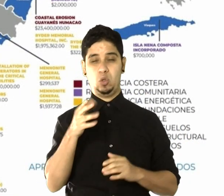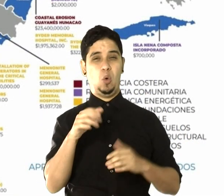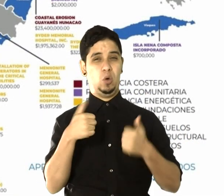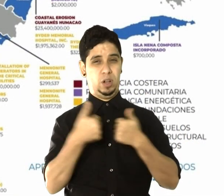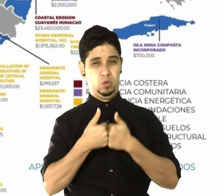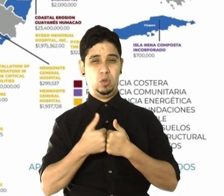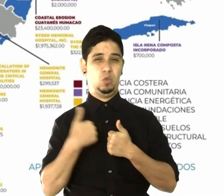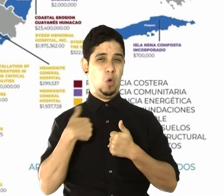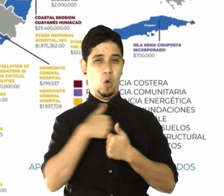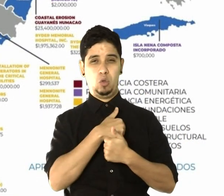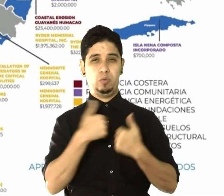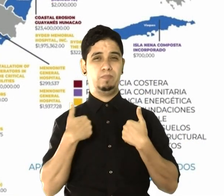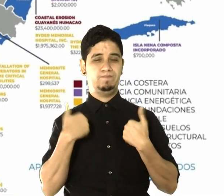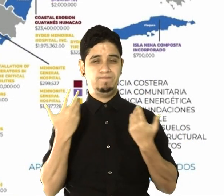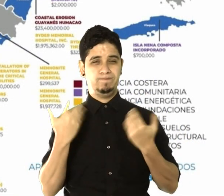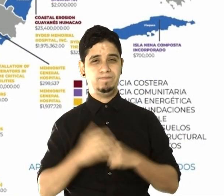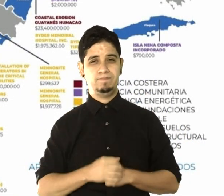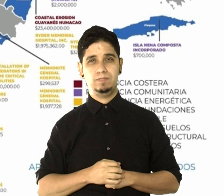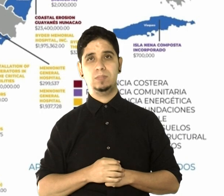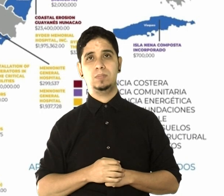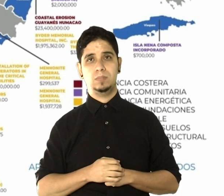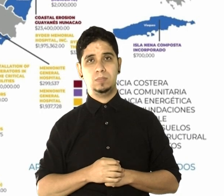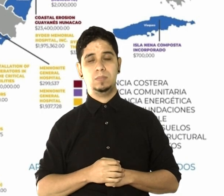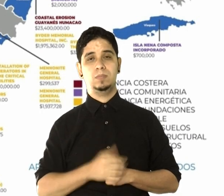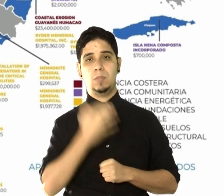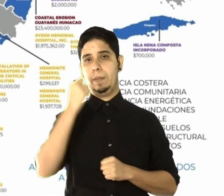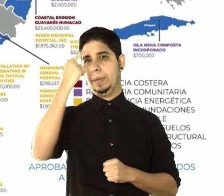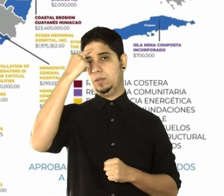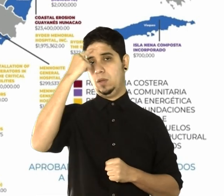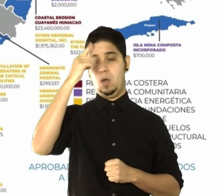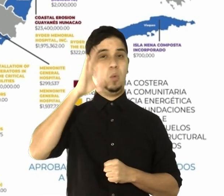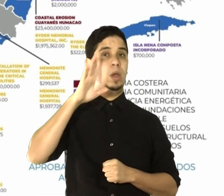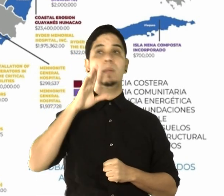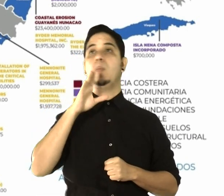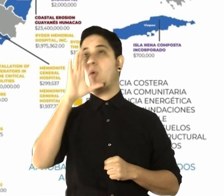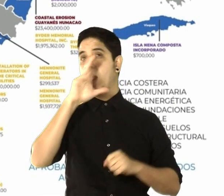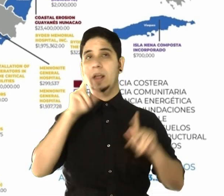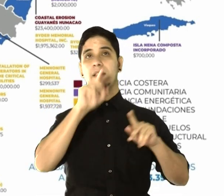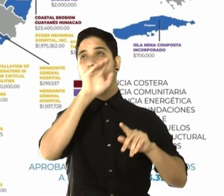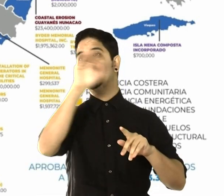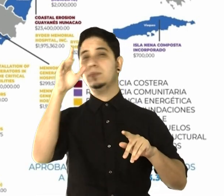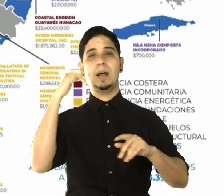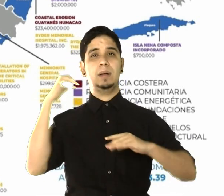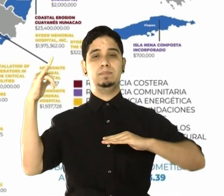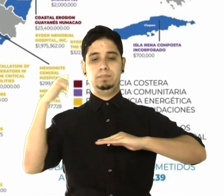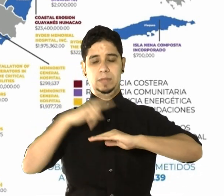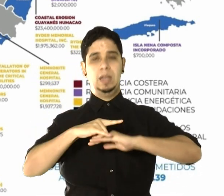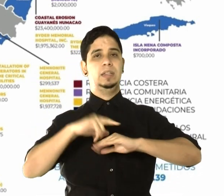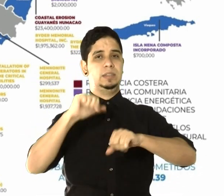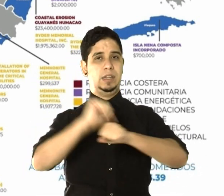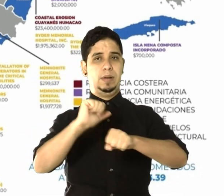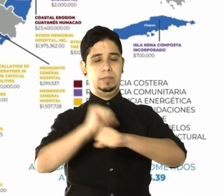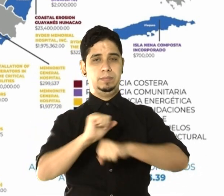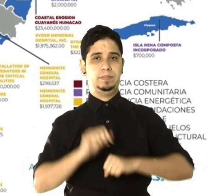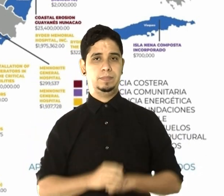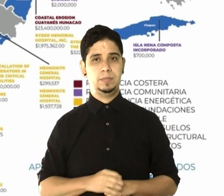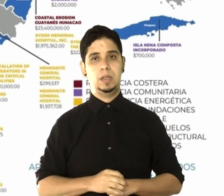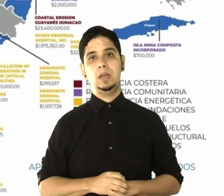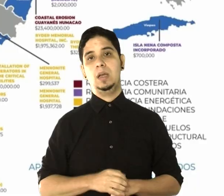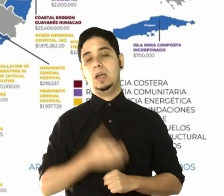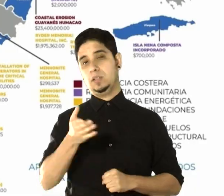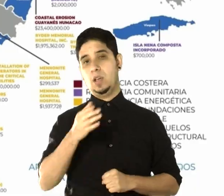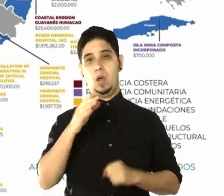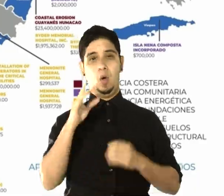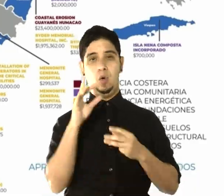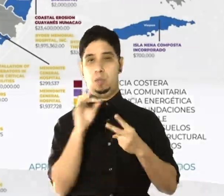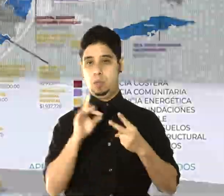que hemos estado evaluando Porque desde que pienso que comenzamos hasta habría que importar mano en de el obra. 2021. Fíjate, eso es una opción que no